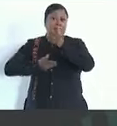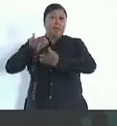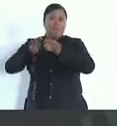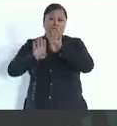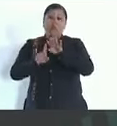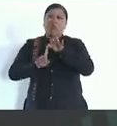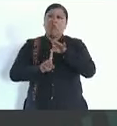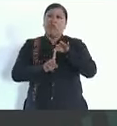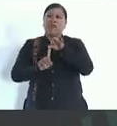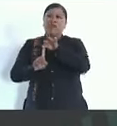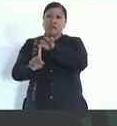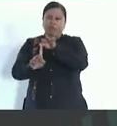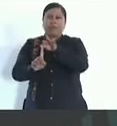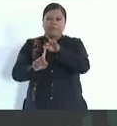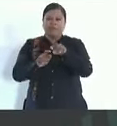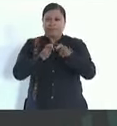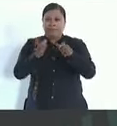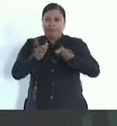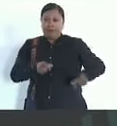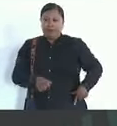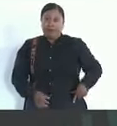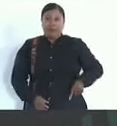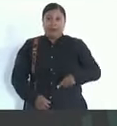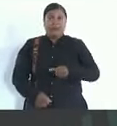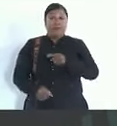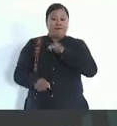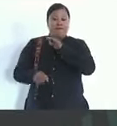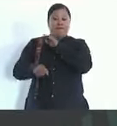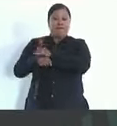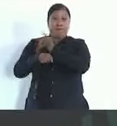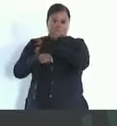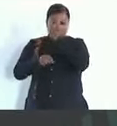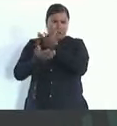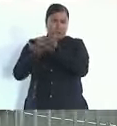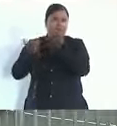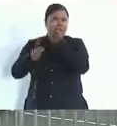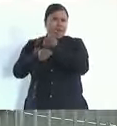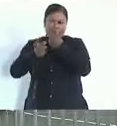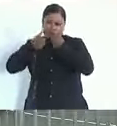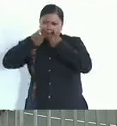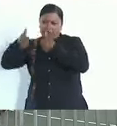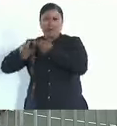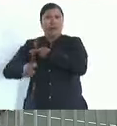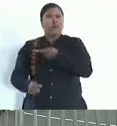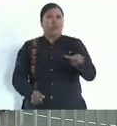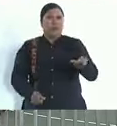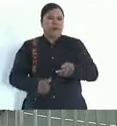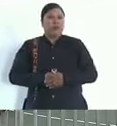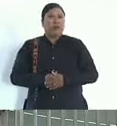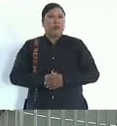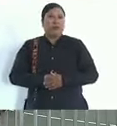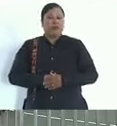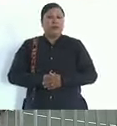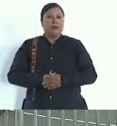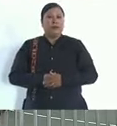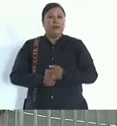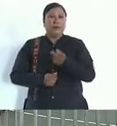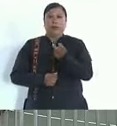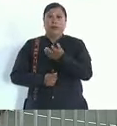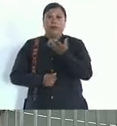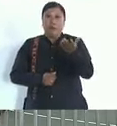el gobierno. Por el bien de todos, primero los pobres. Y eso significa que cada estado del país